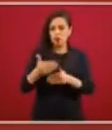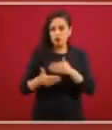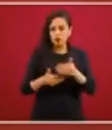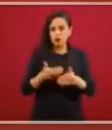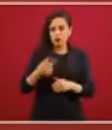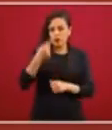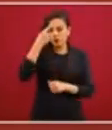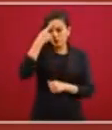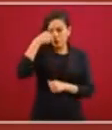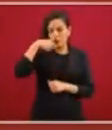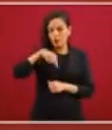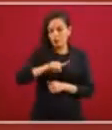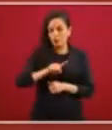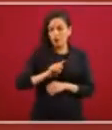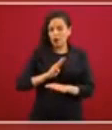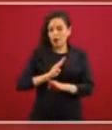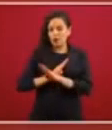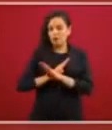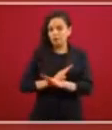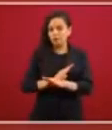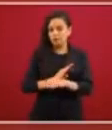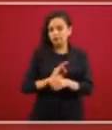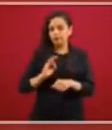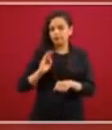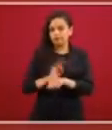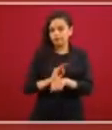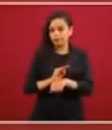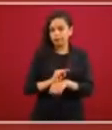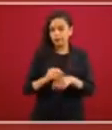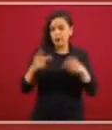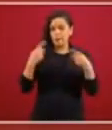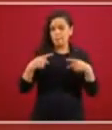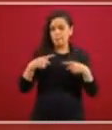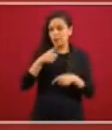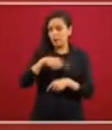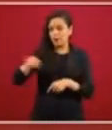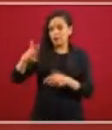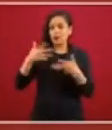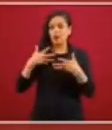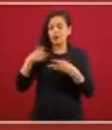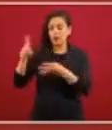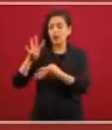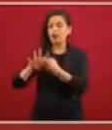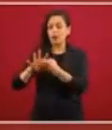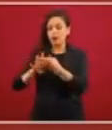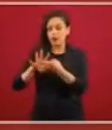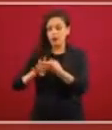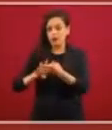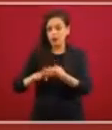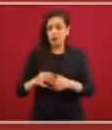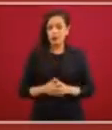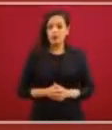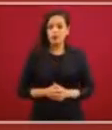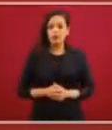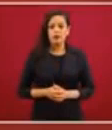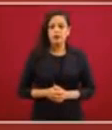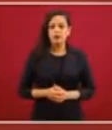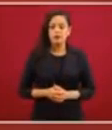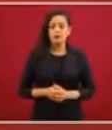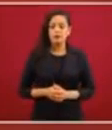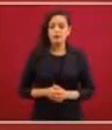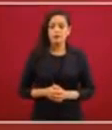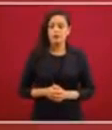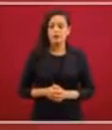auxiliar de la prevención para las comunidades de personas privadas de la libertad, es decir, quienes residen en centros de